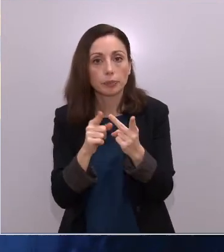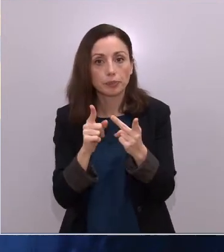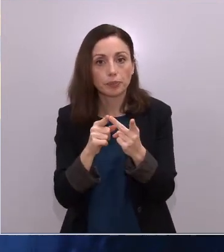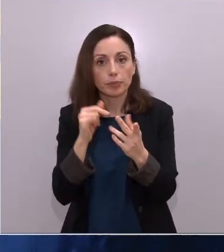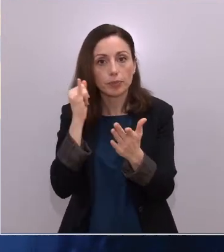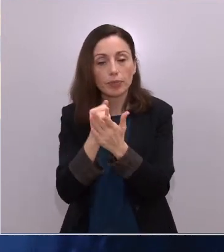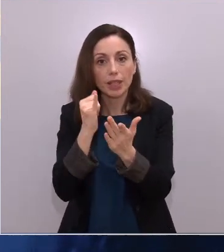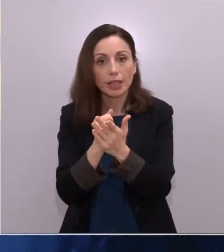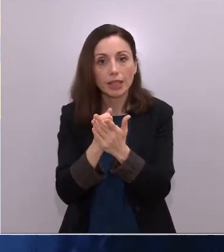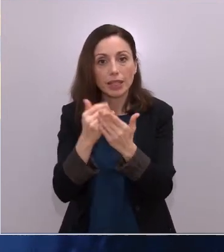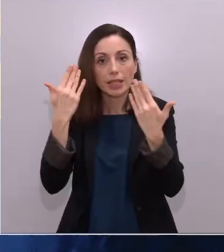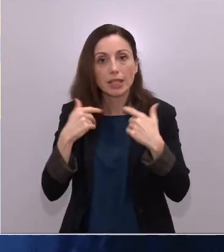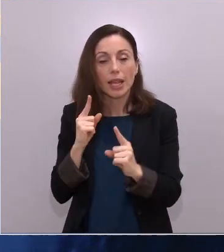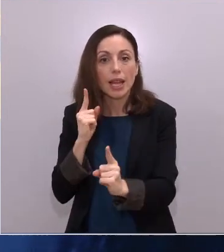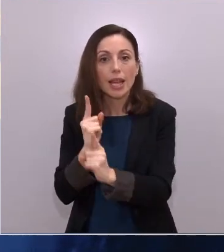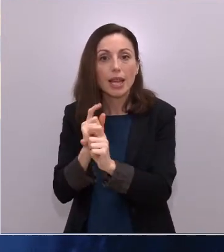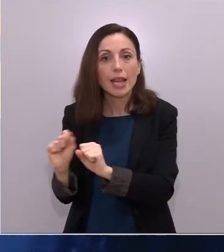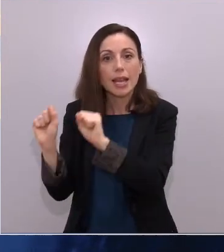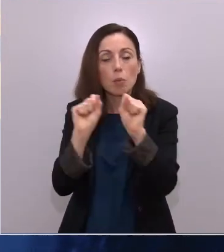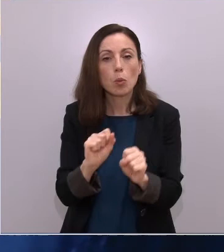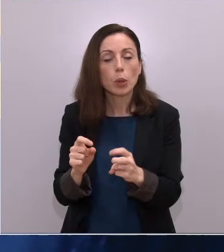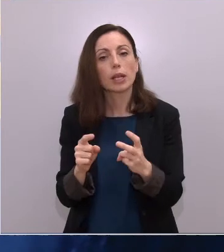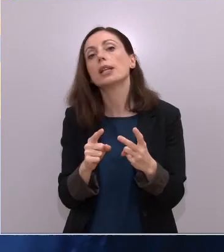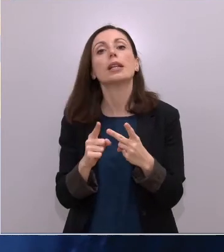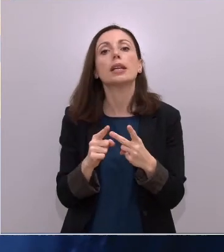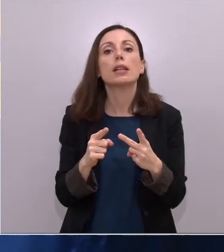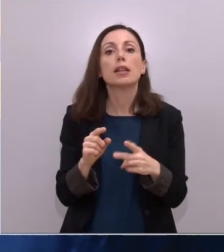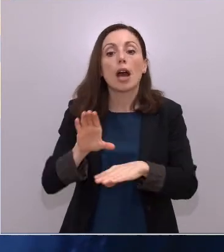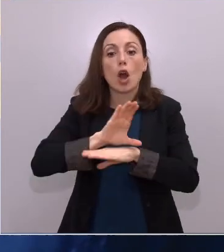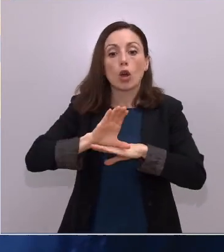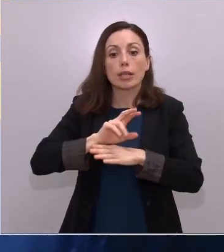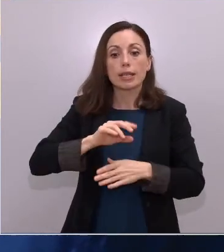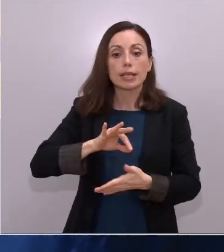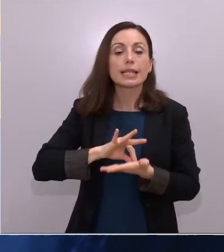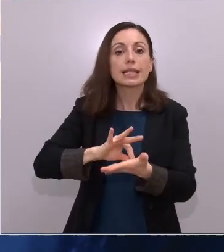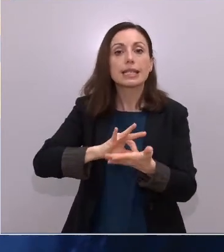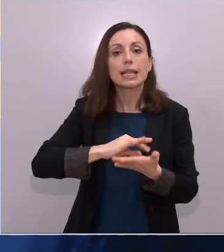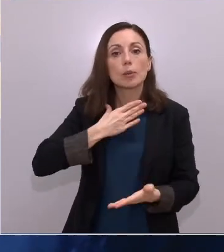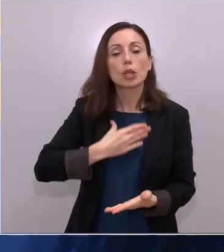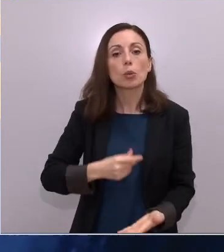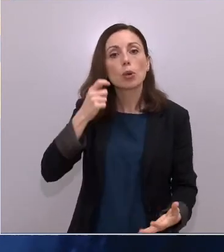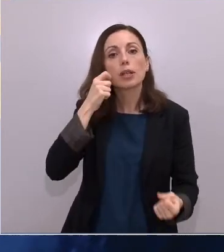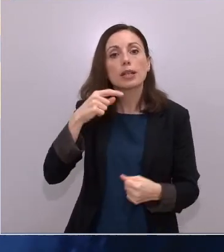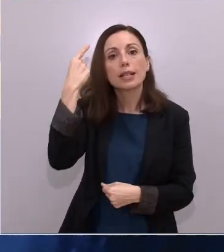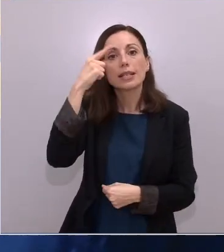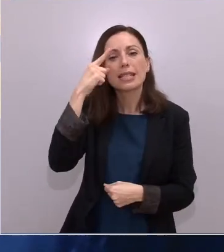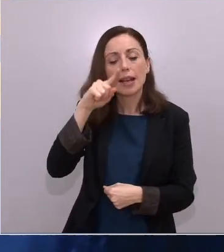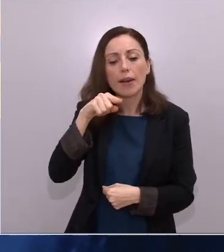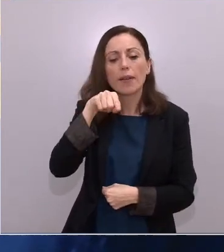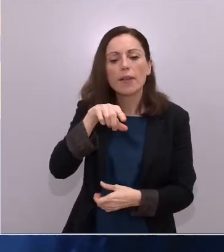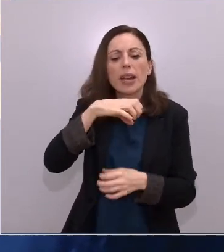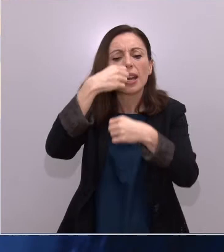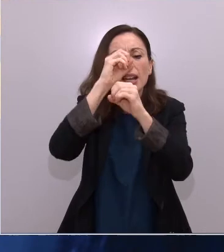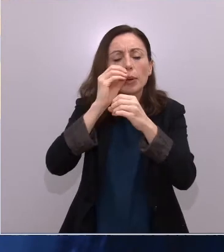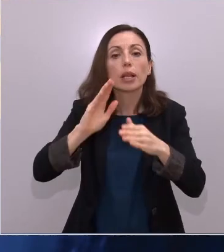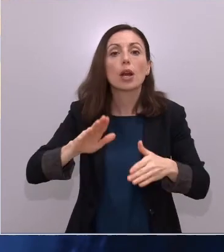de inmunidad. En cualquier caso, la Consejería, el Servicio Nacional de Salud, tiene que conocer el laboratorio, tiene que